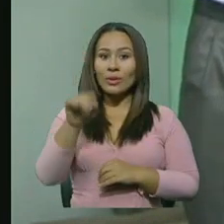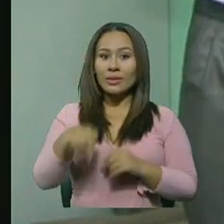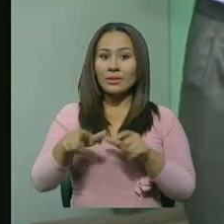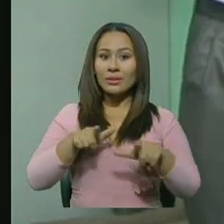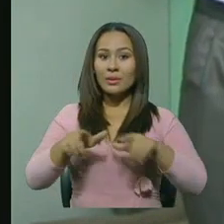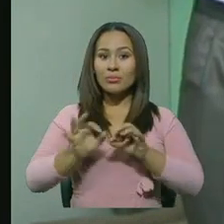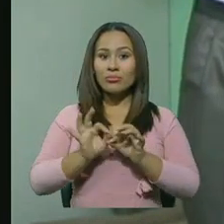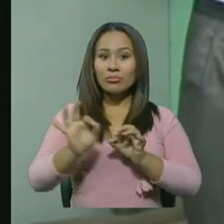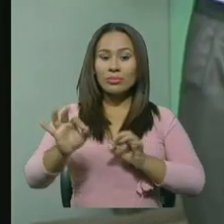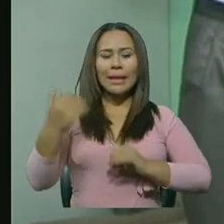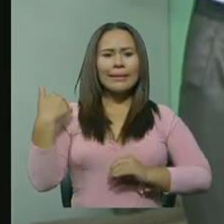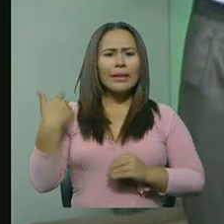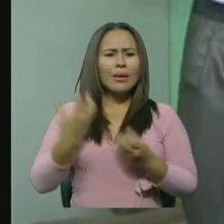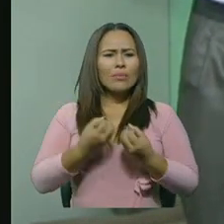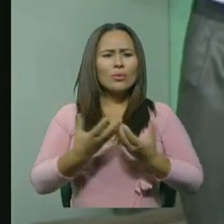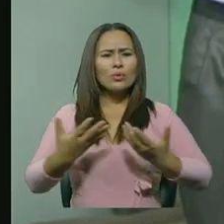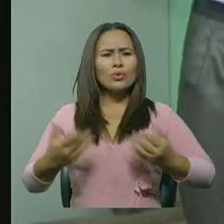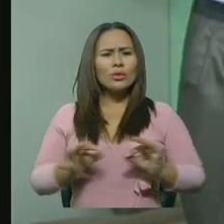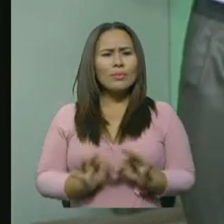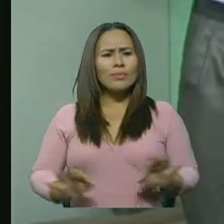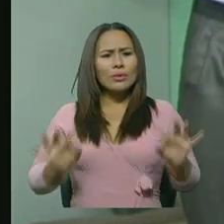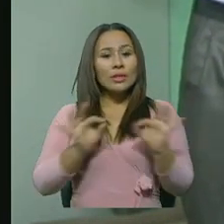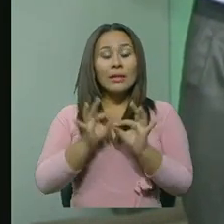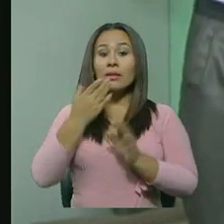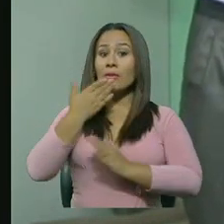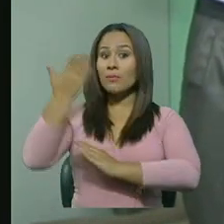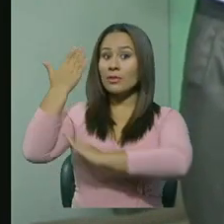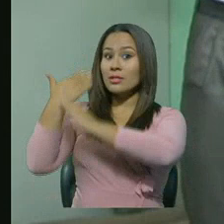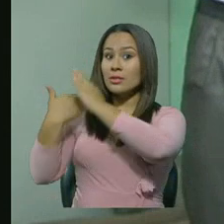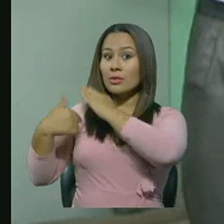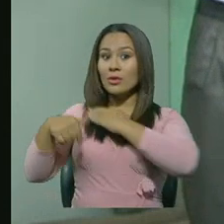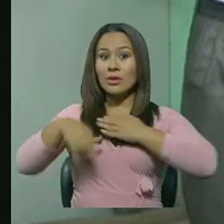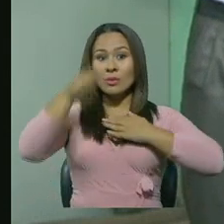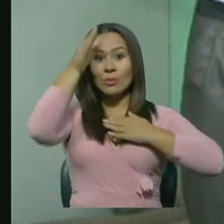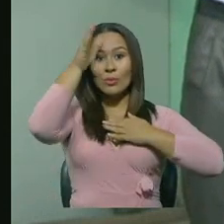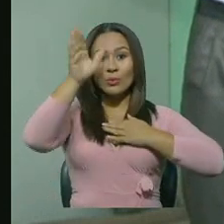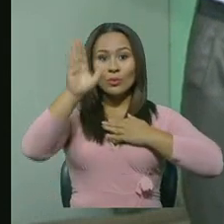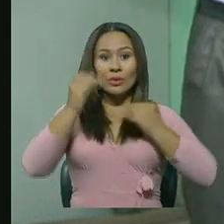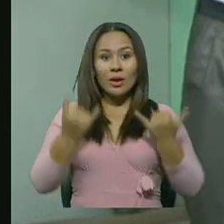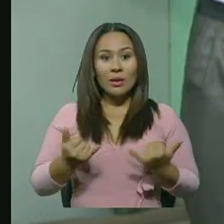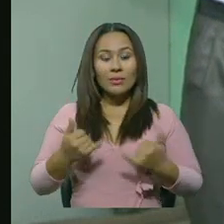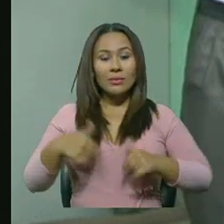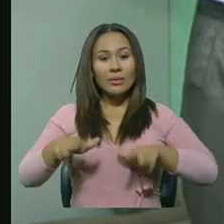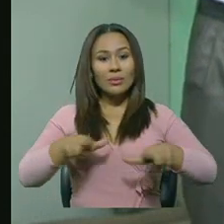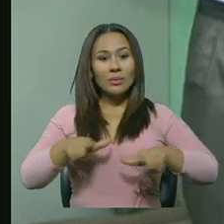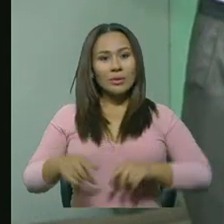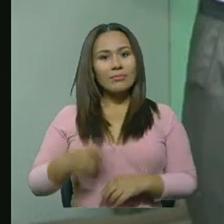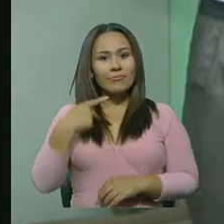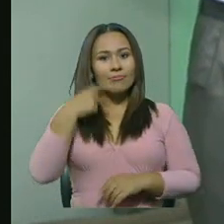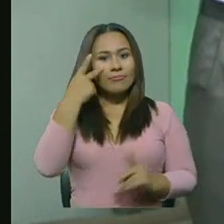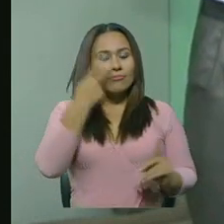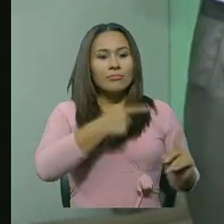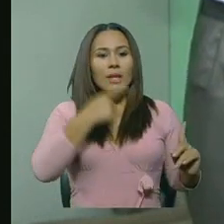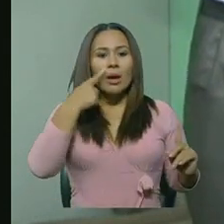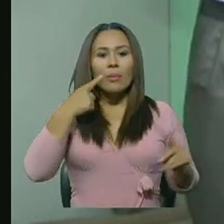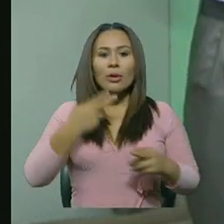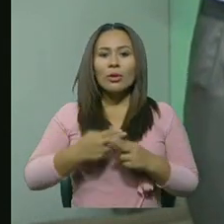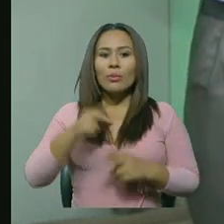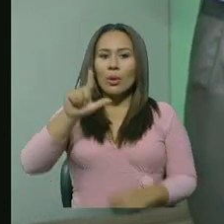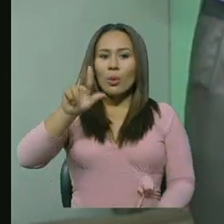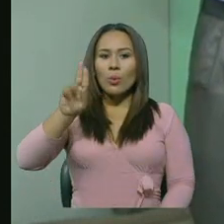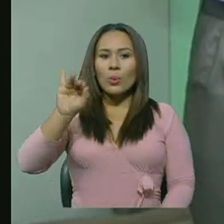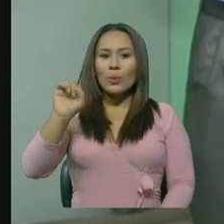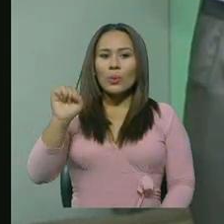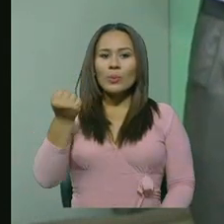duda, conlleva varios aspectos históricos y culturales, y para ello, pues, nos encontramos ya con Luis Castelo, quien nos va a comentar